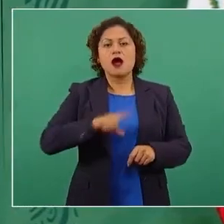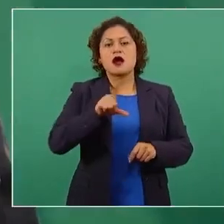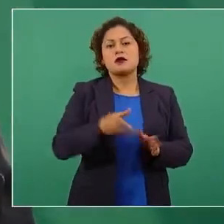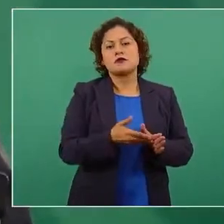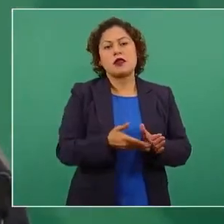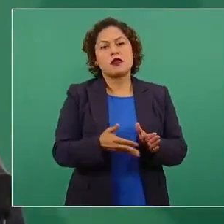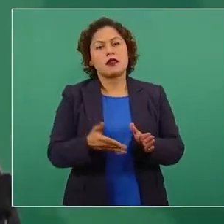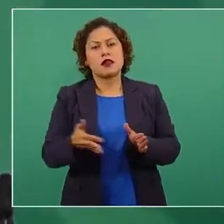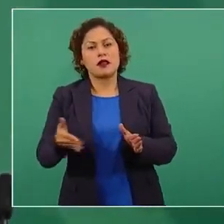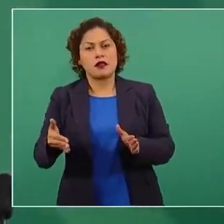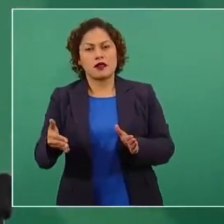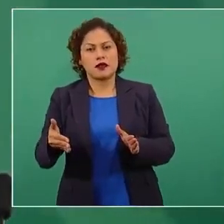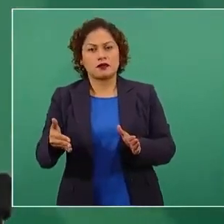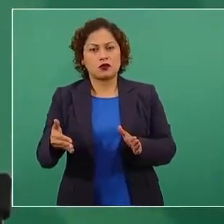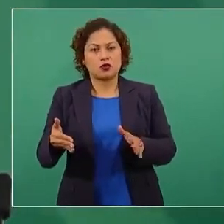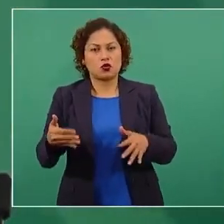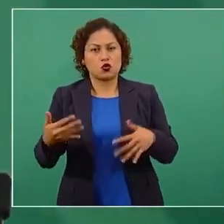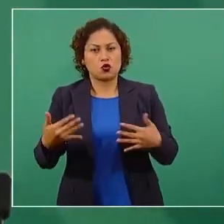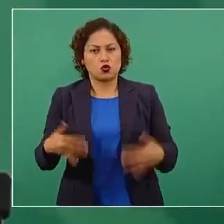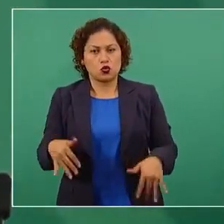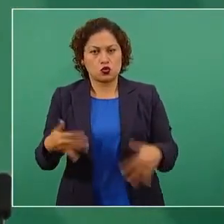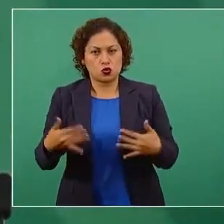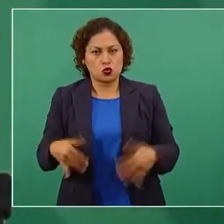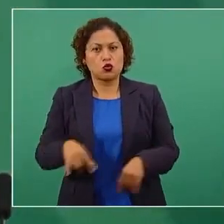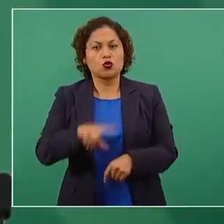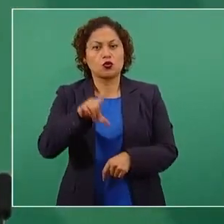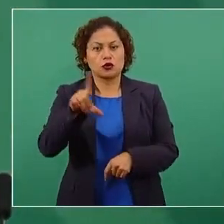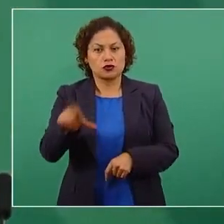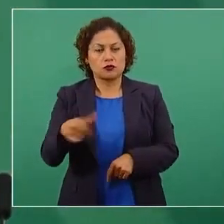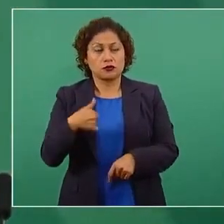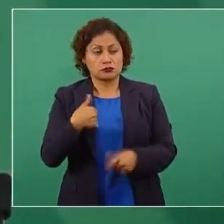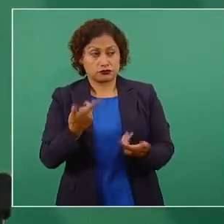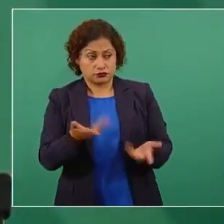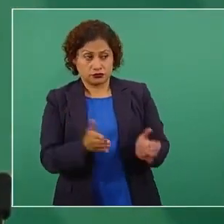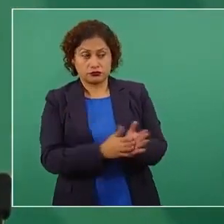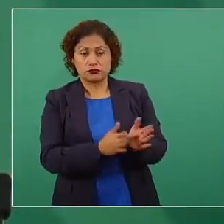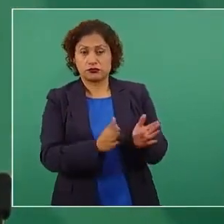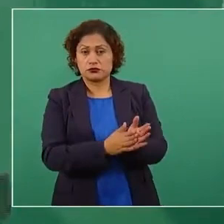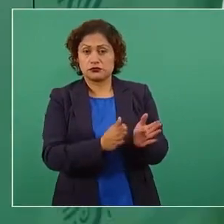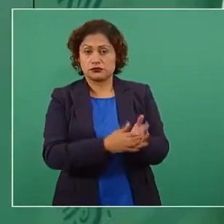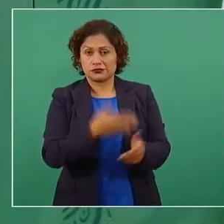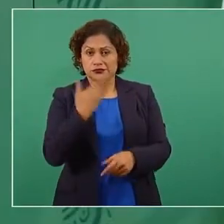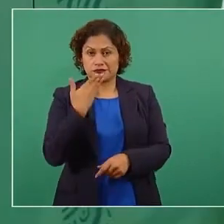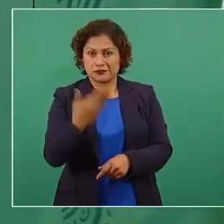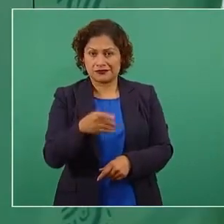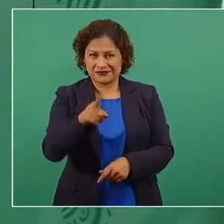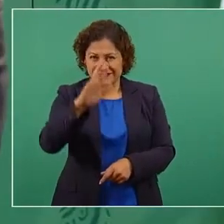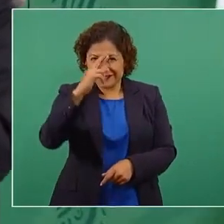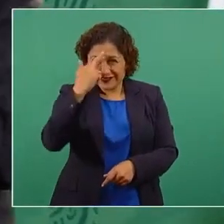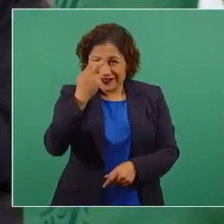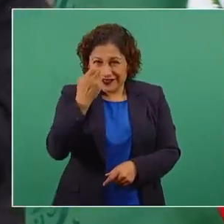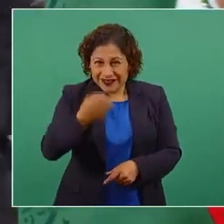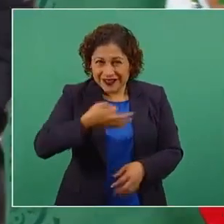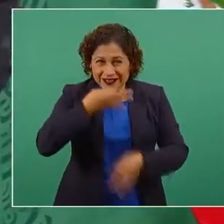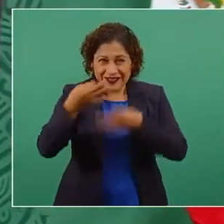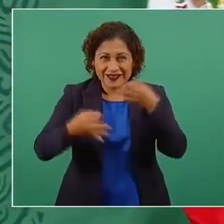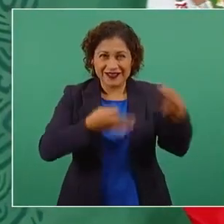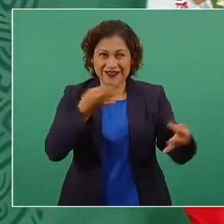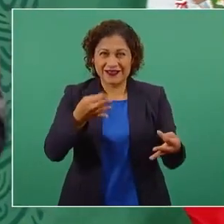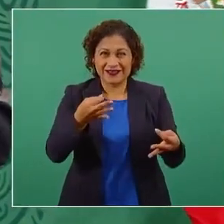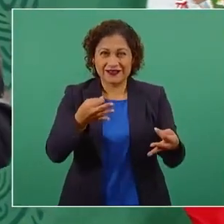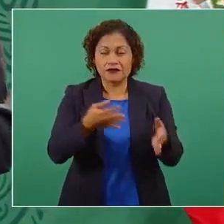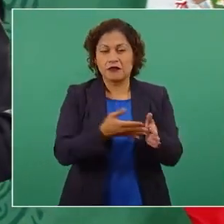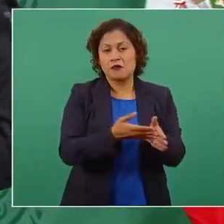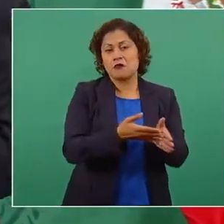este sí tiene pantalones. Y aplausos. ¿Se acuerdan? ¿Y cómo terminó